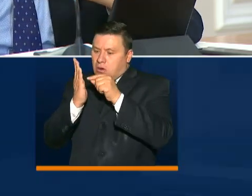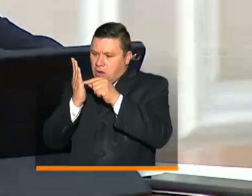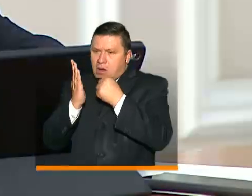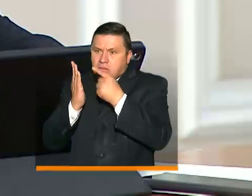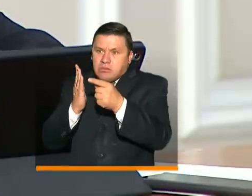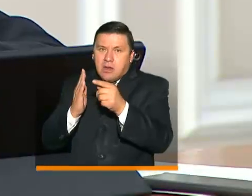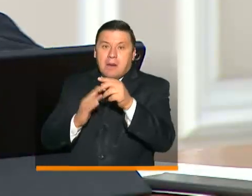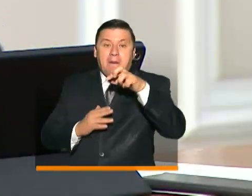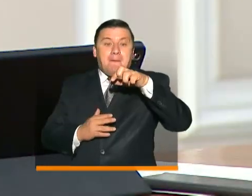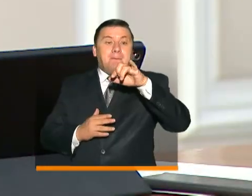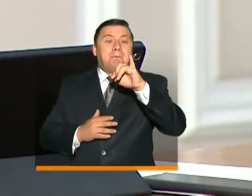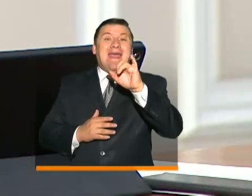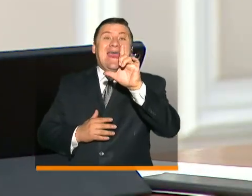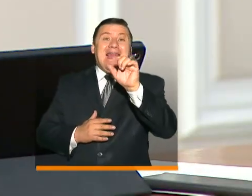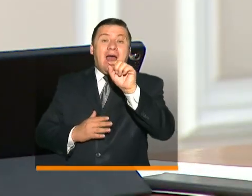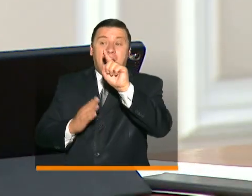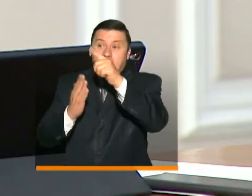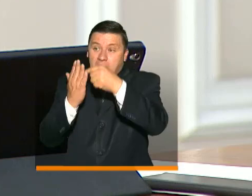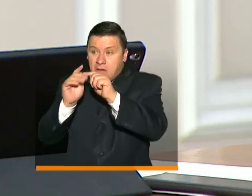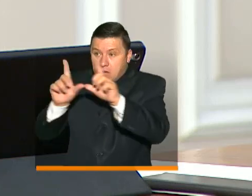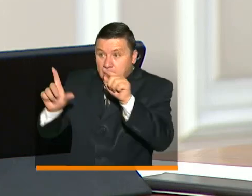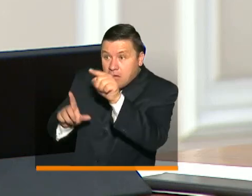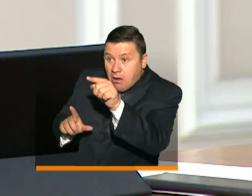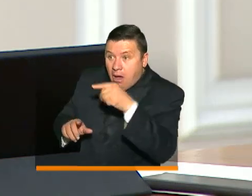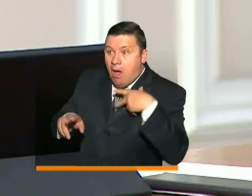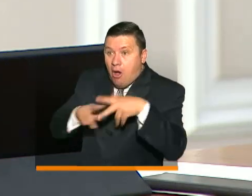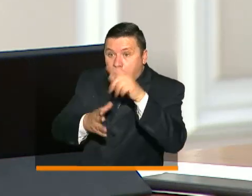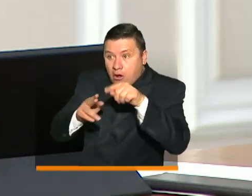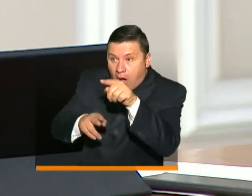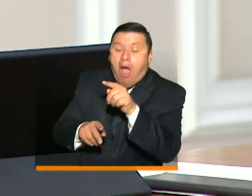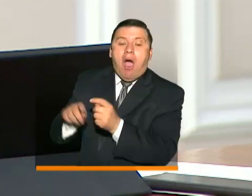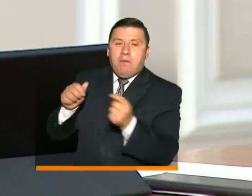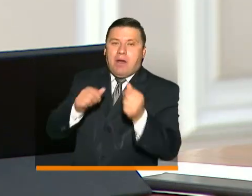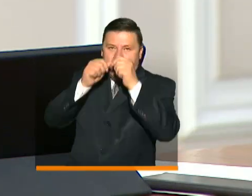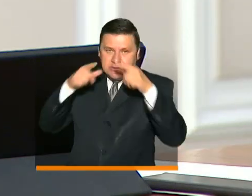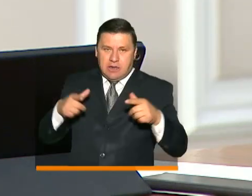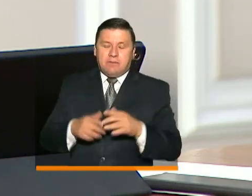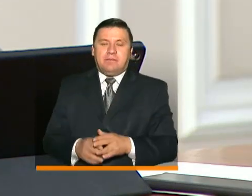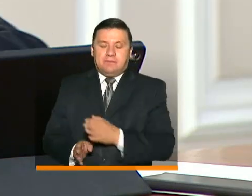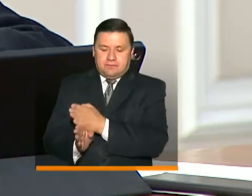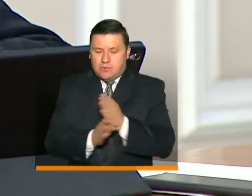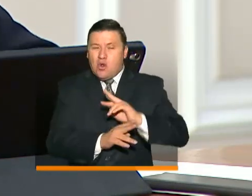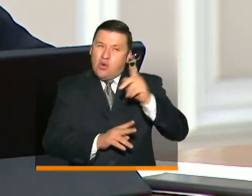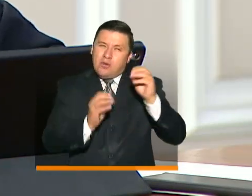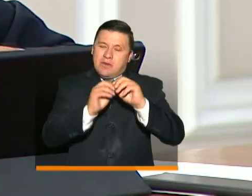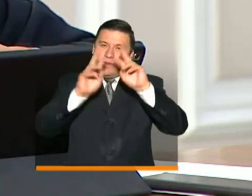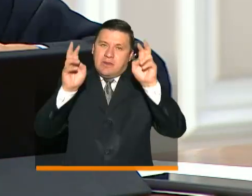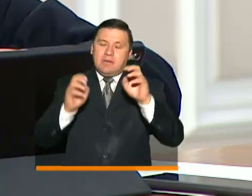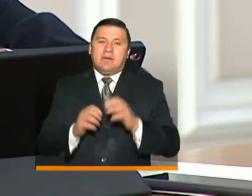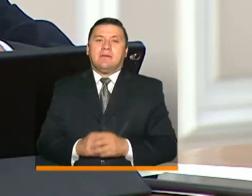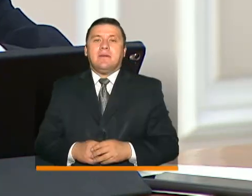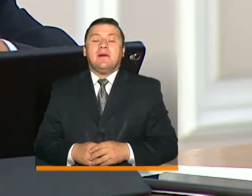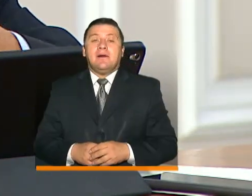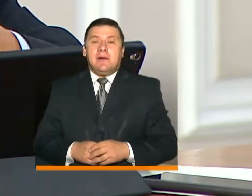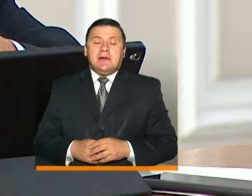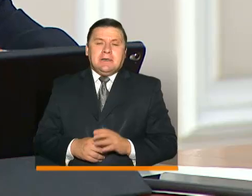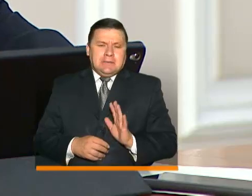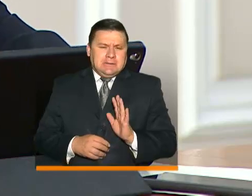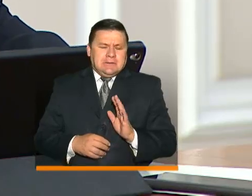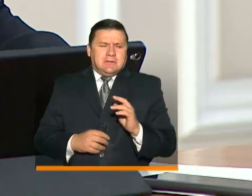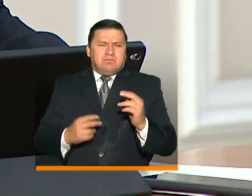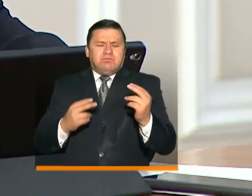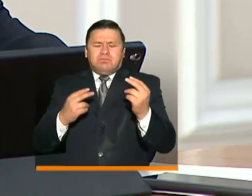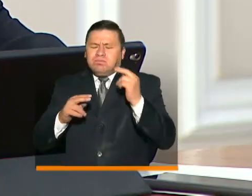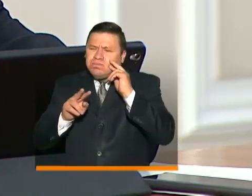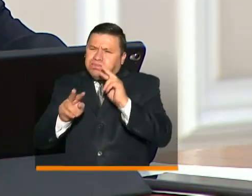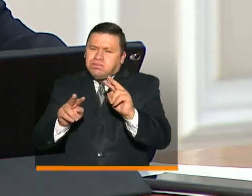sistema PILA. De esta manera podemos cumplir. Otro tema, señor presidente, hemos visto y nos han